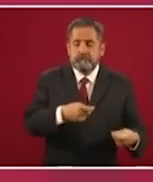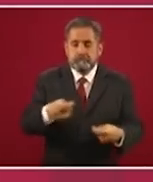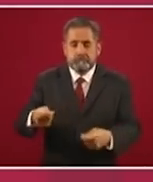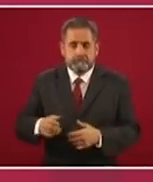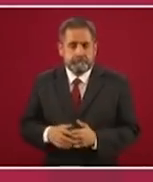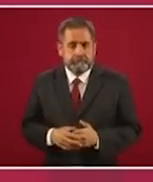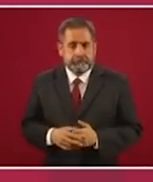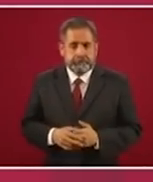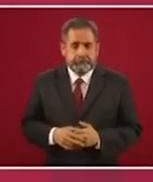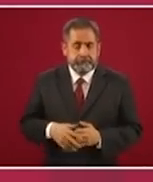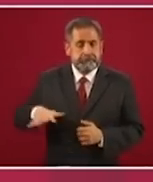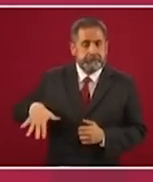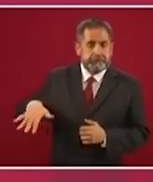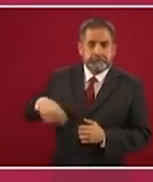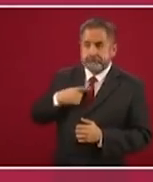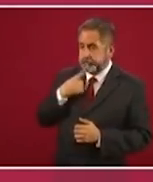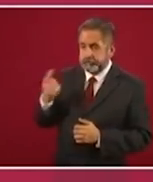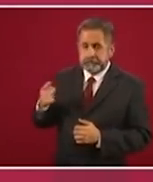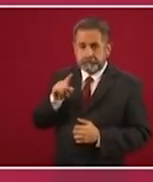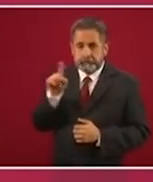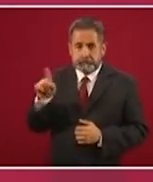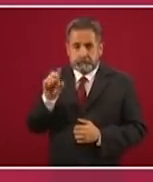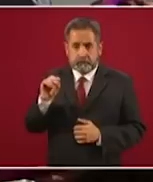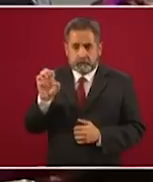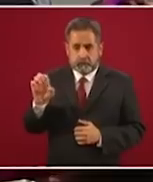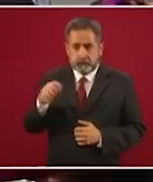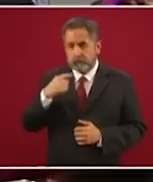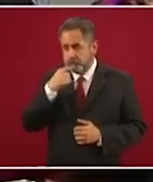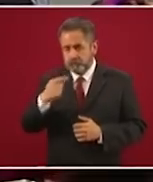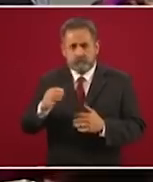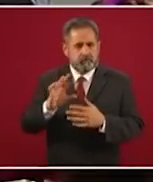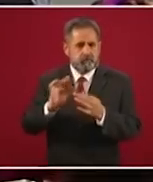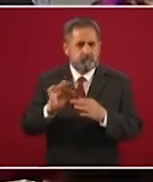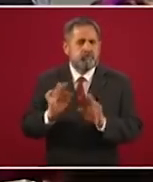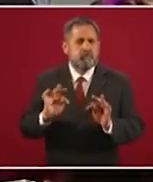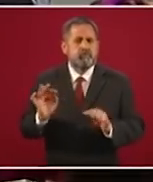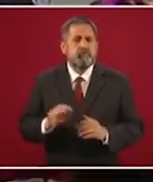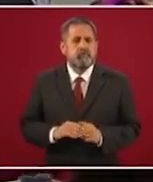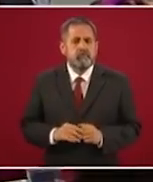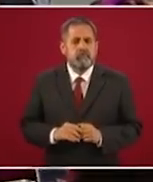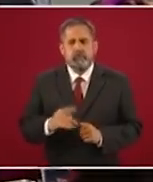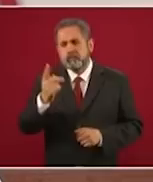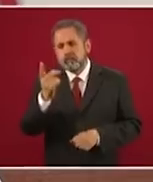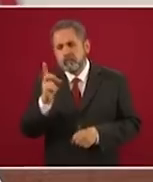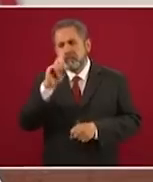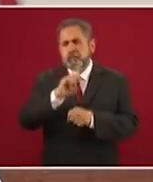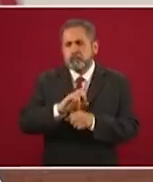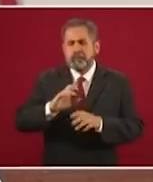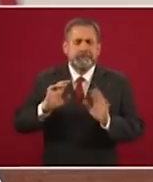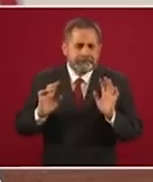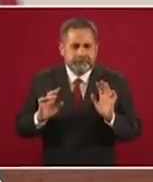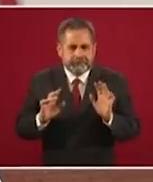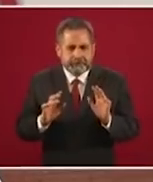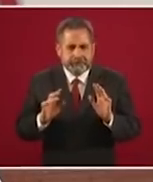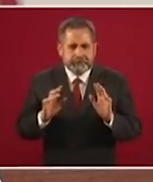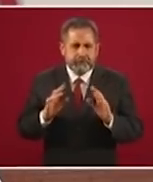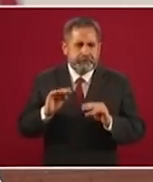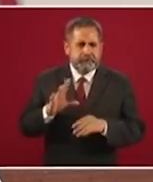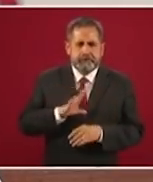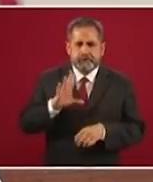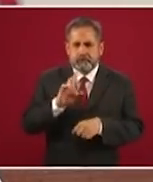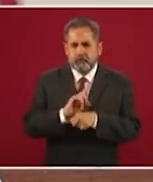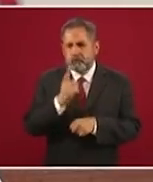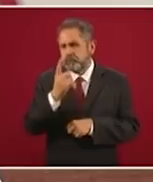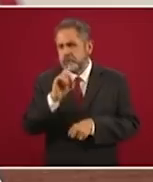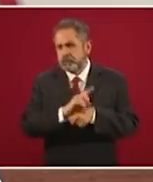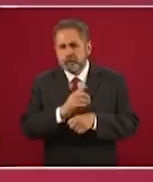Lo que Zoé mencionó, o sea, puede ser que un día no se pueda